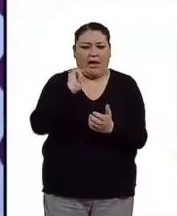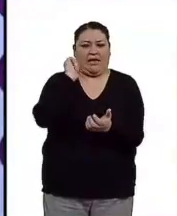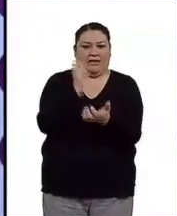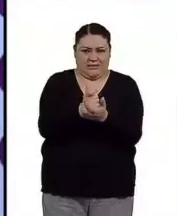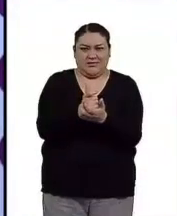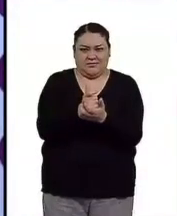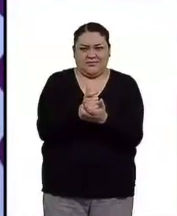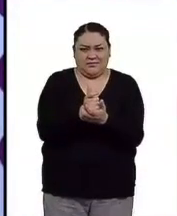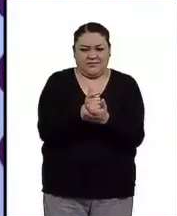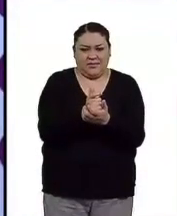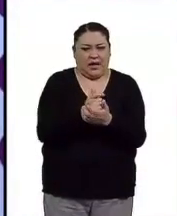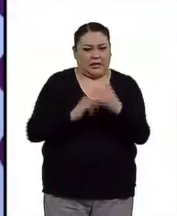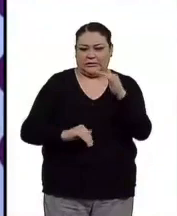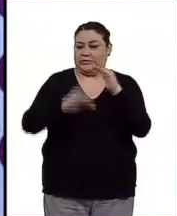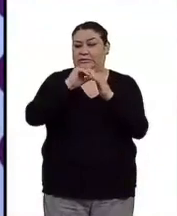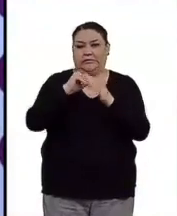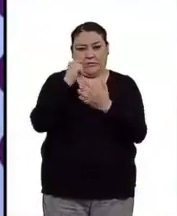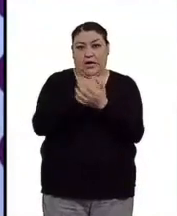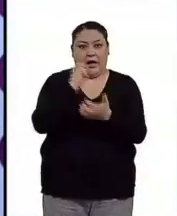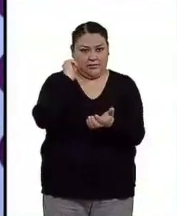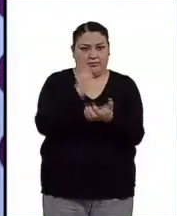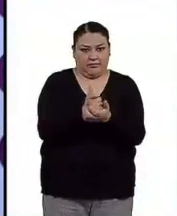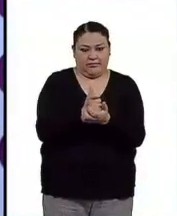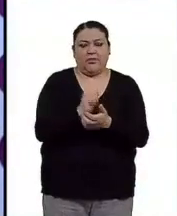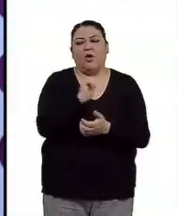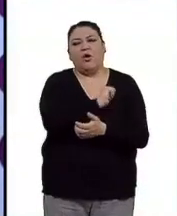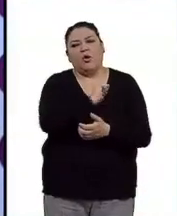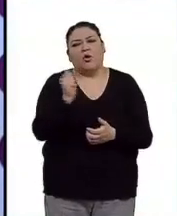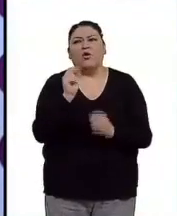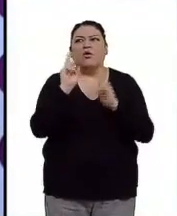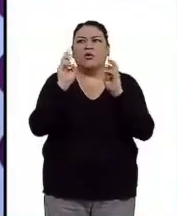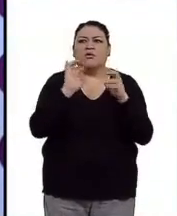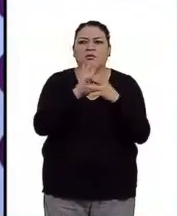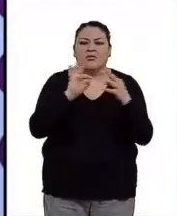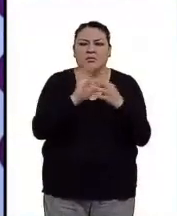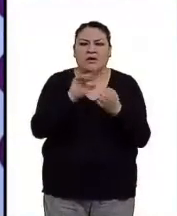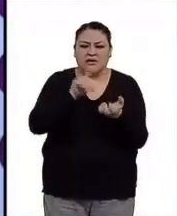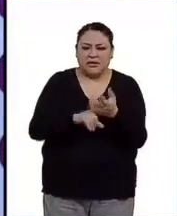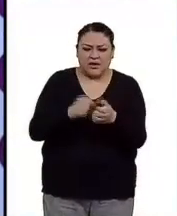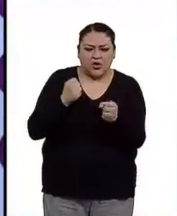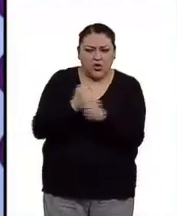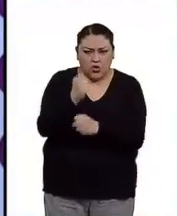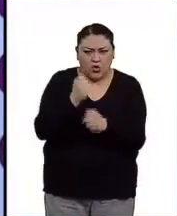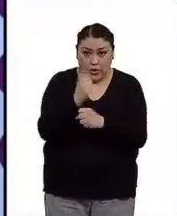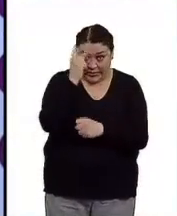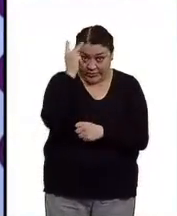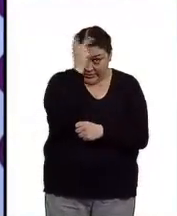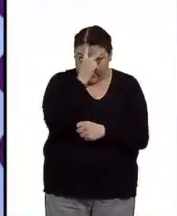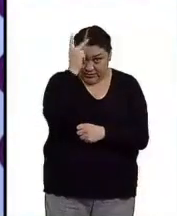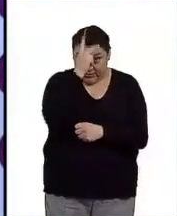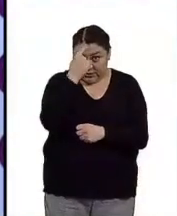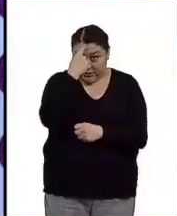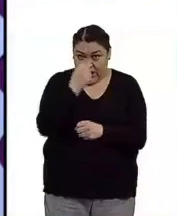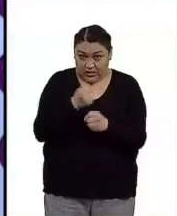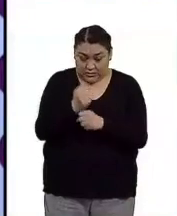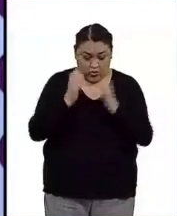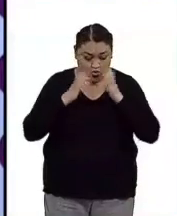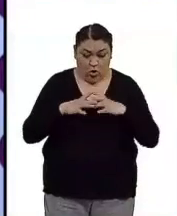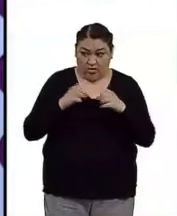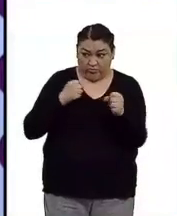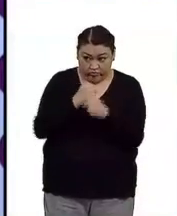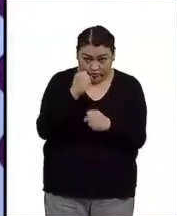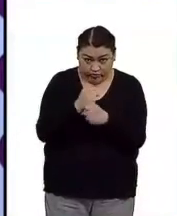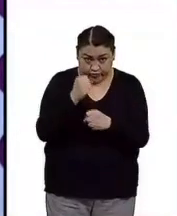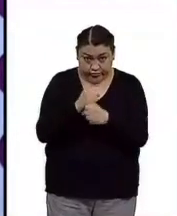multa. Ese sería como el costo para el patrón. Si hablamos ya, por ejemplo, de violencia psicológica, de violencia física, ya